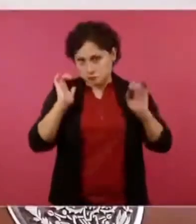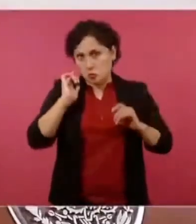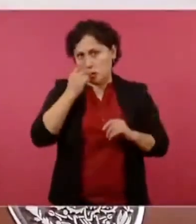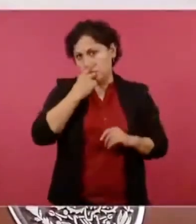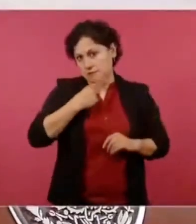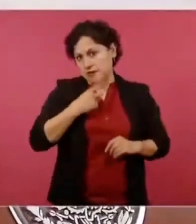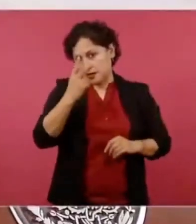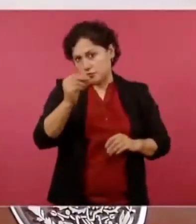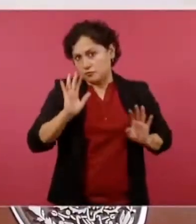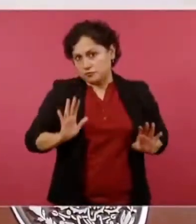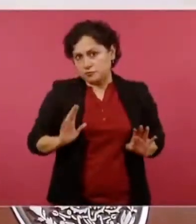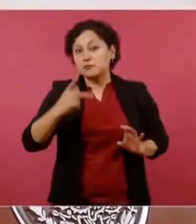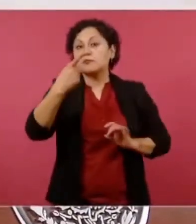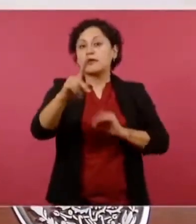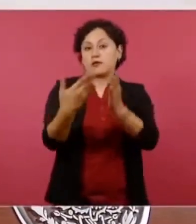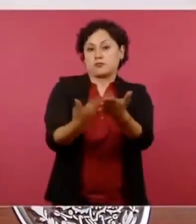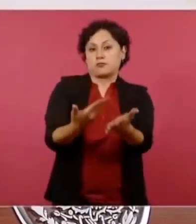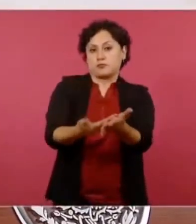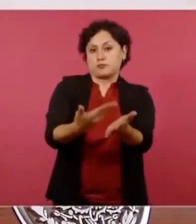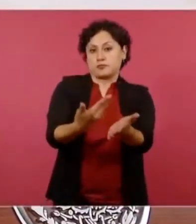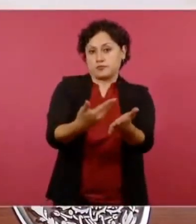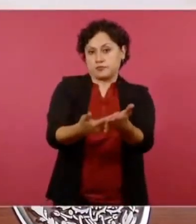con pruebas.